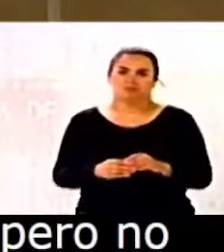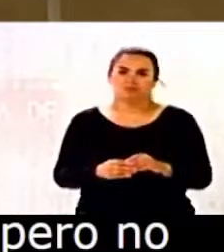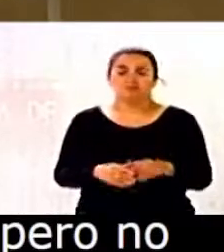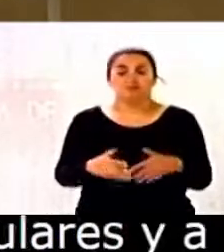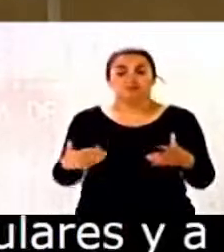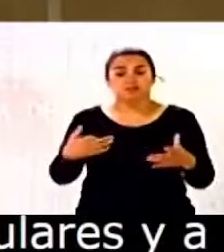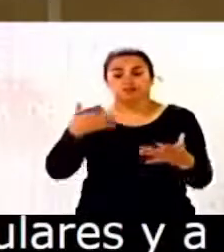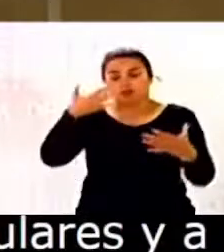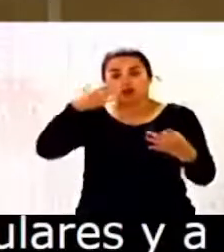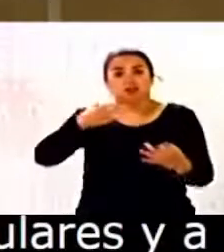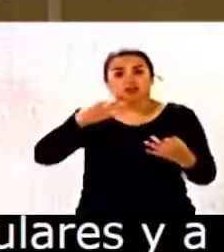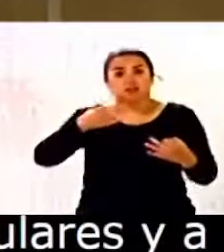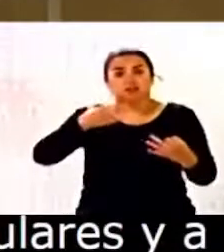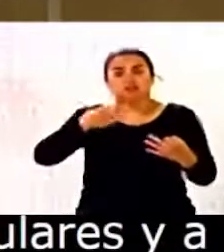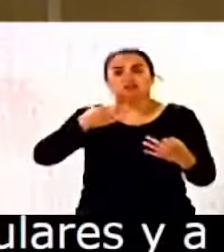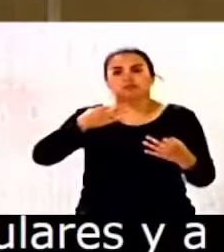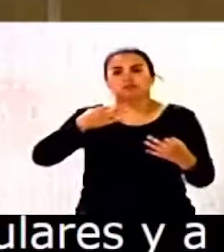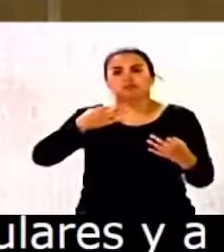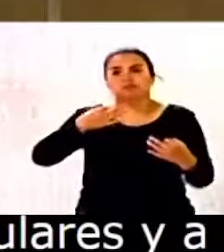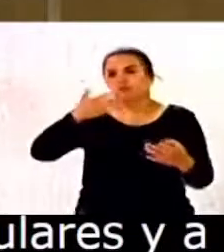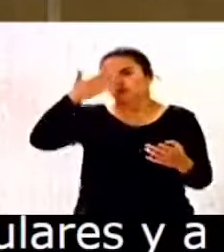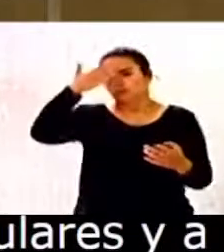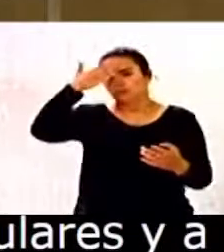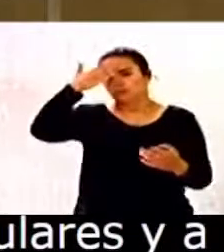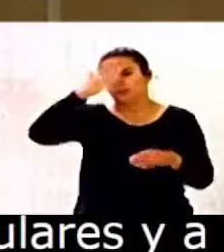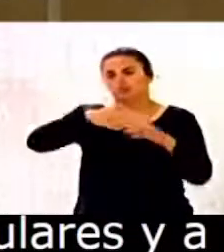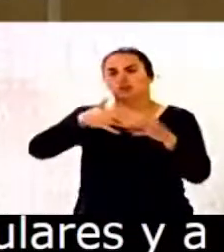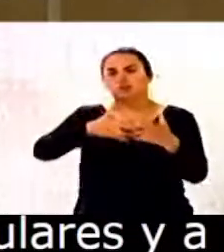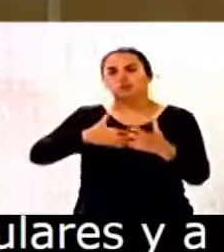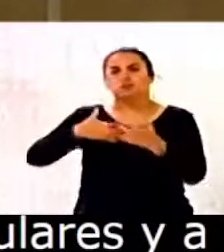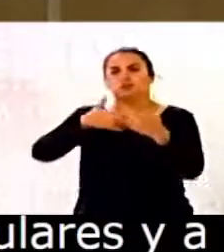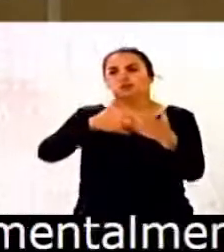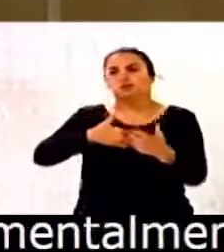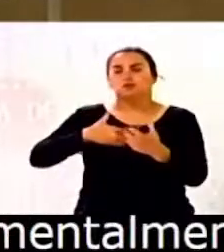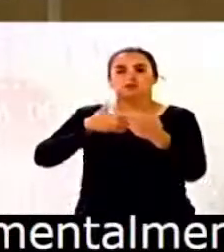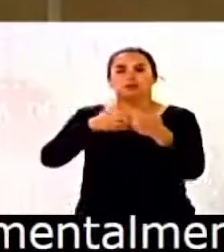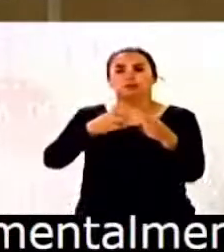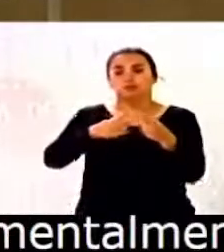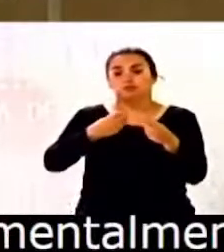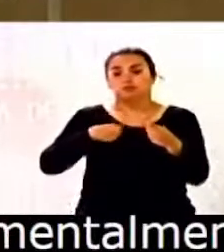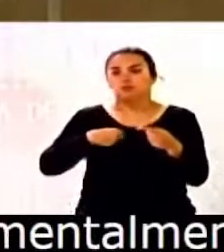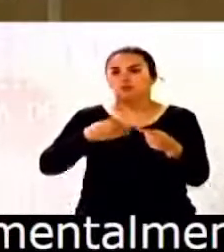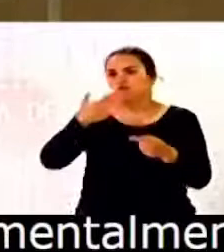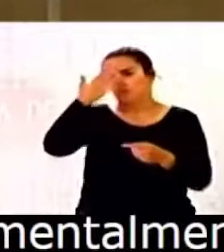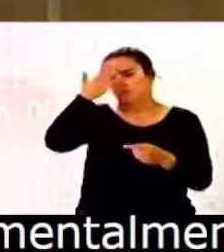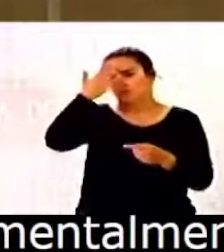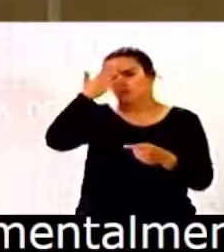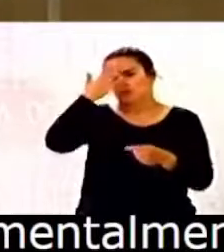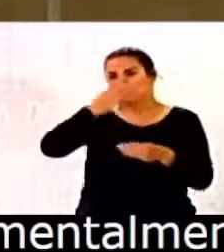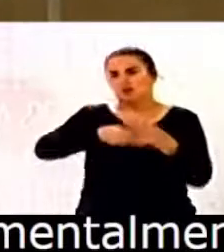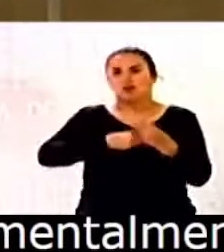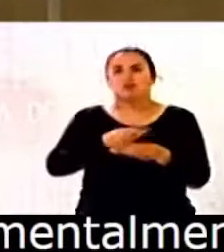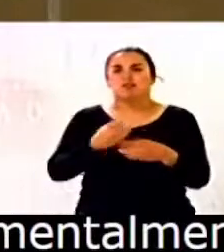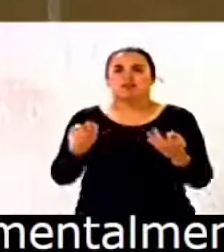creo que hay fundamentalmente para luchar contra la inflación es fundamental